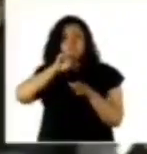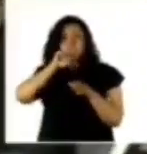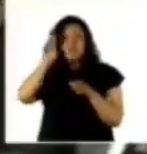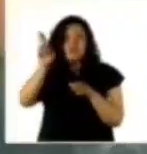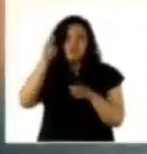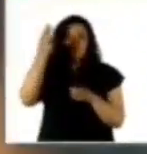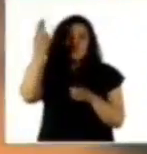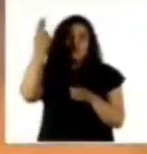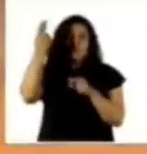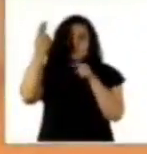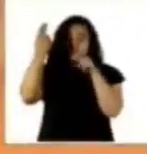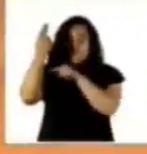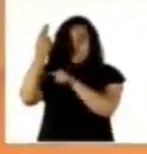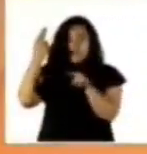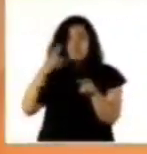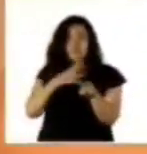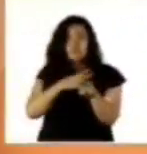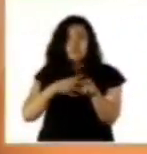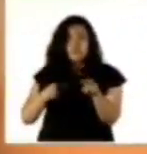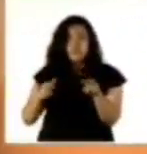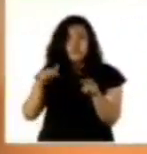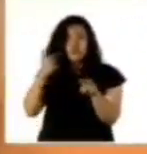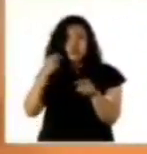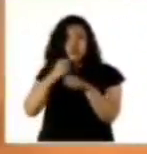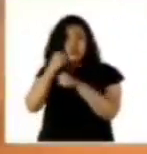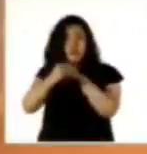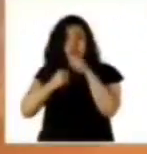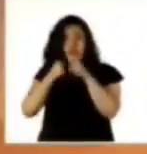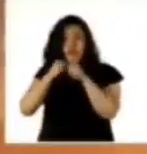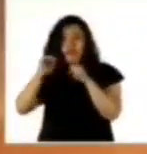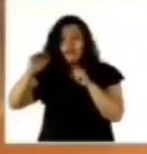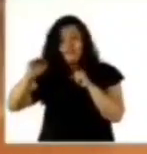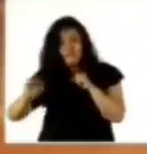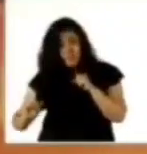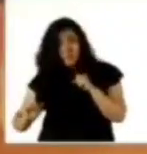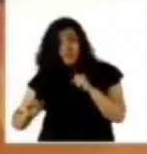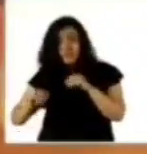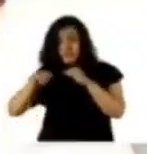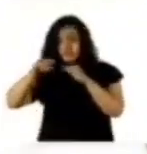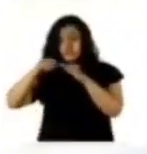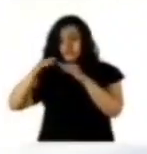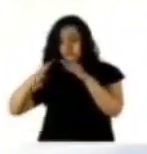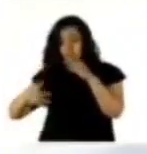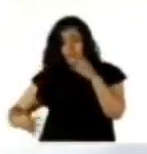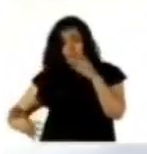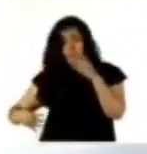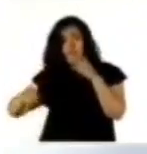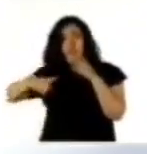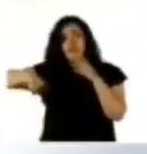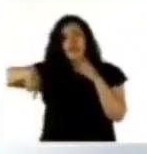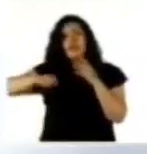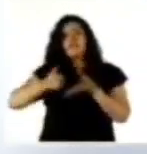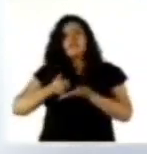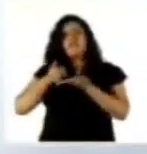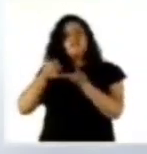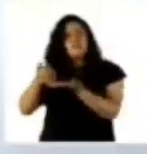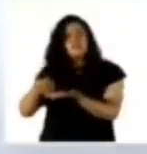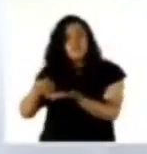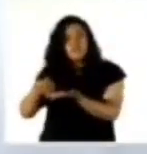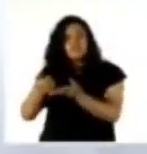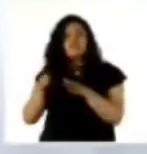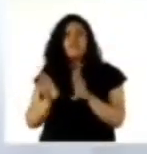12 años y que generalmente eran las últimas en reinscribirse